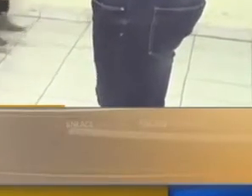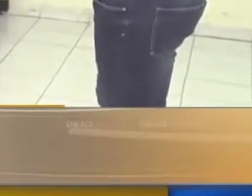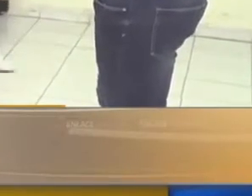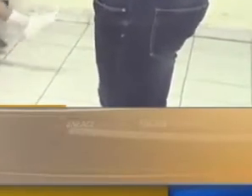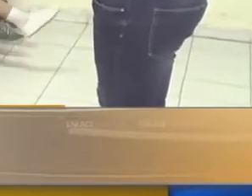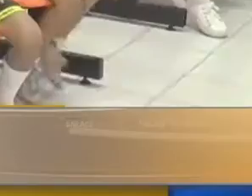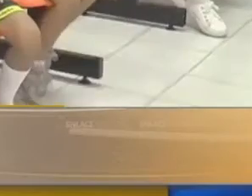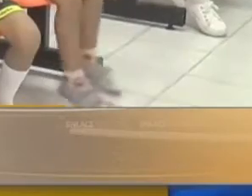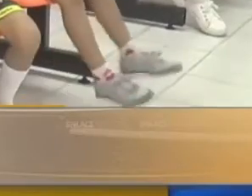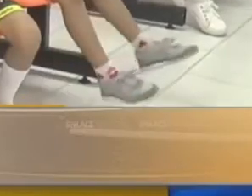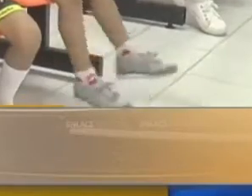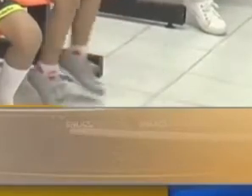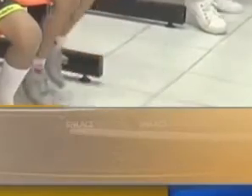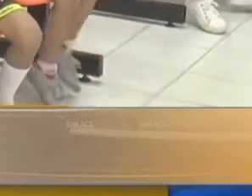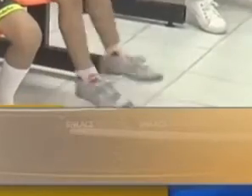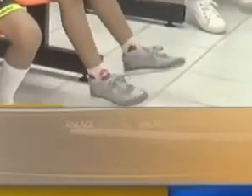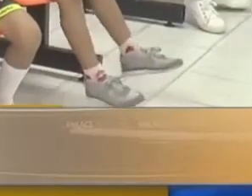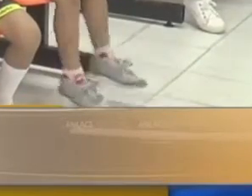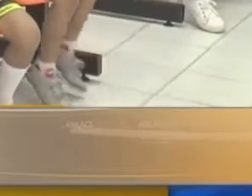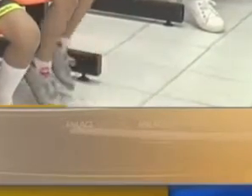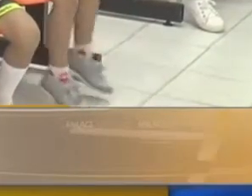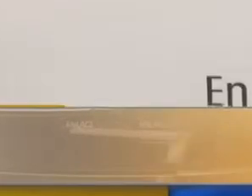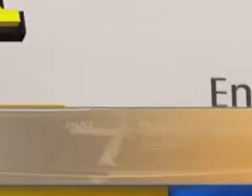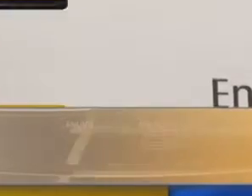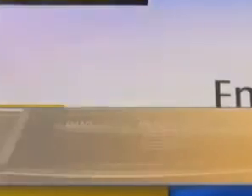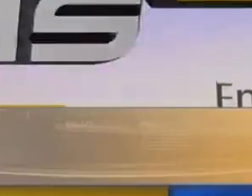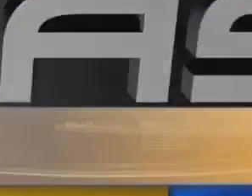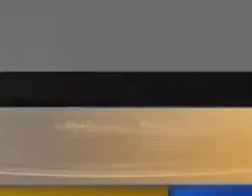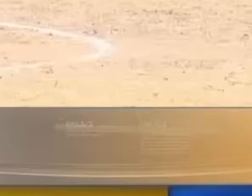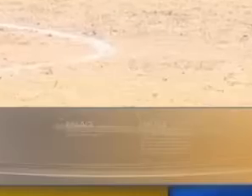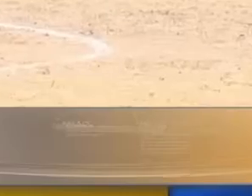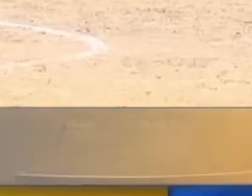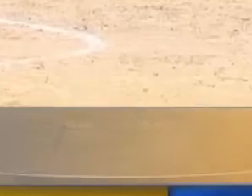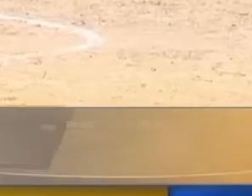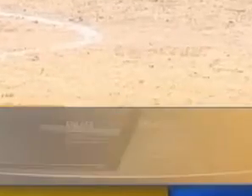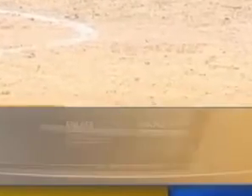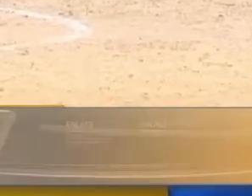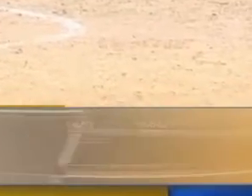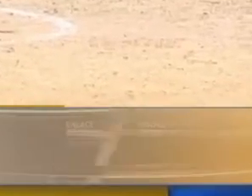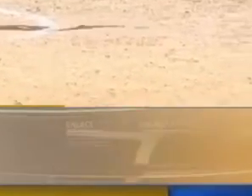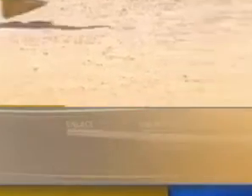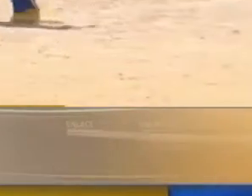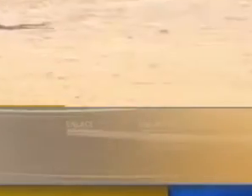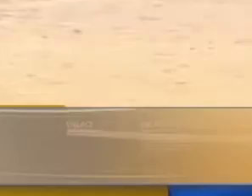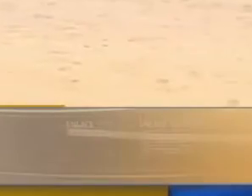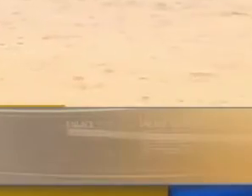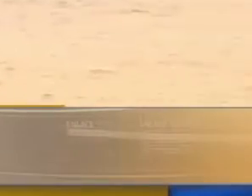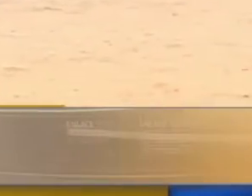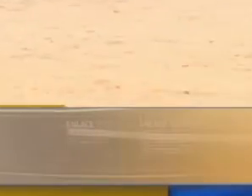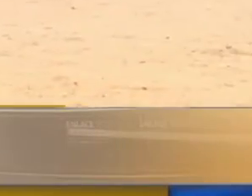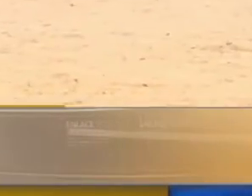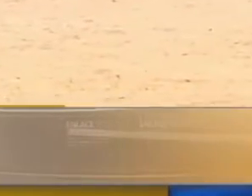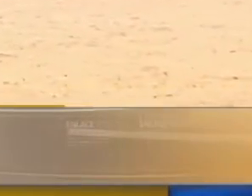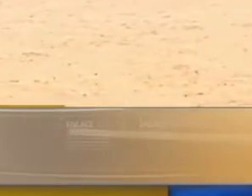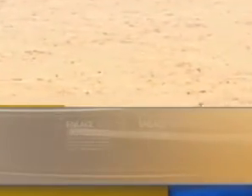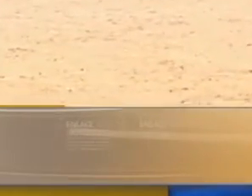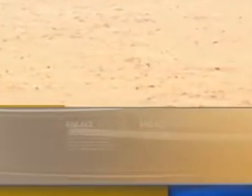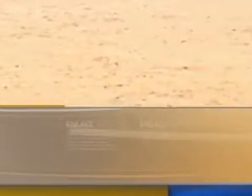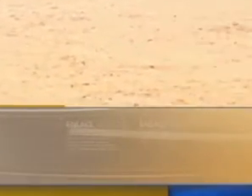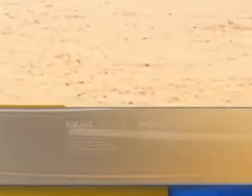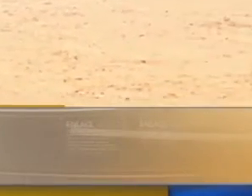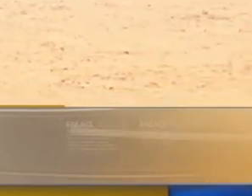familia, patinadores e instructores de la disciplina se mostraron satisfechos. En la cancha del barrio La Libertad se cumple una fecha más del torneo municipal